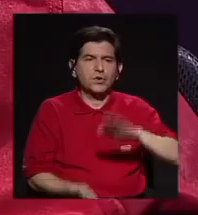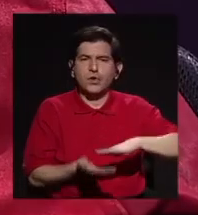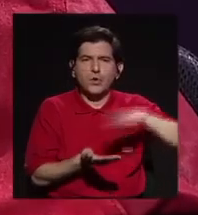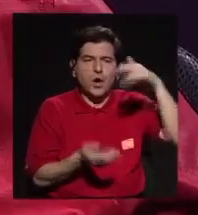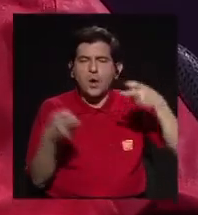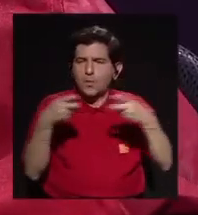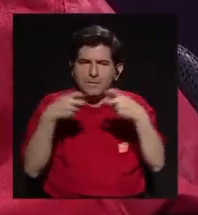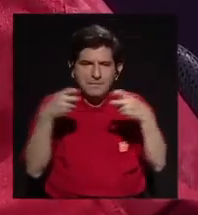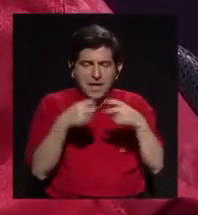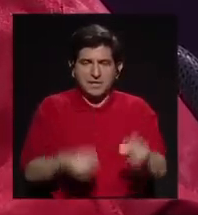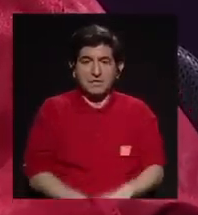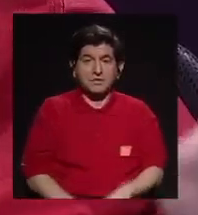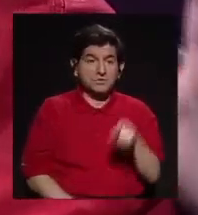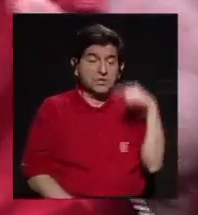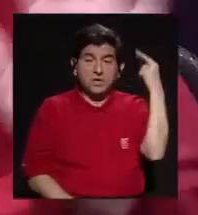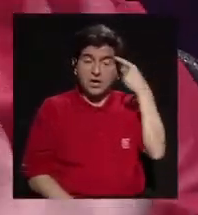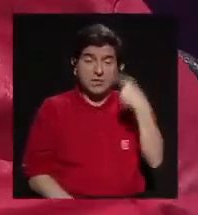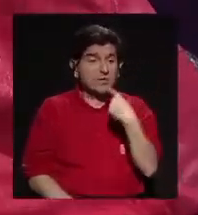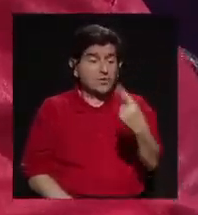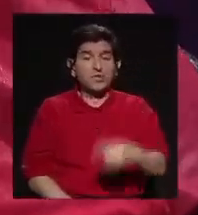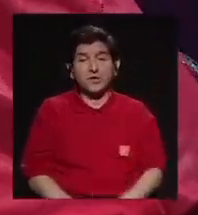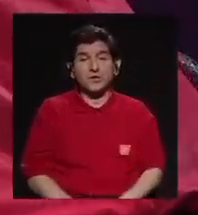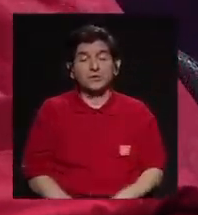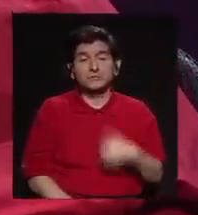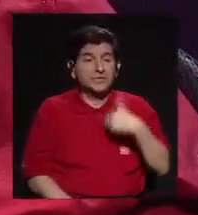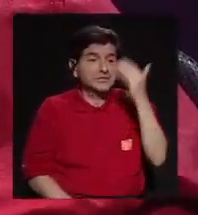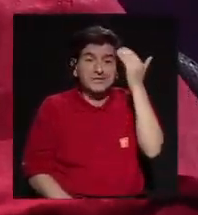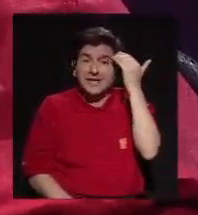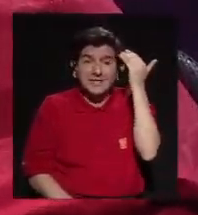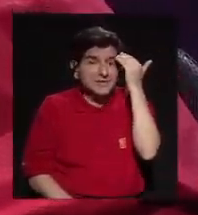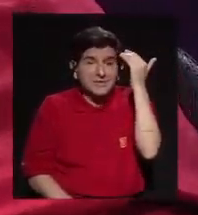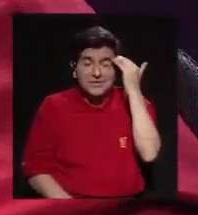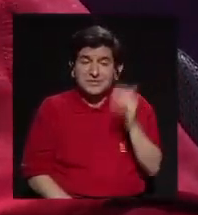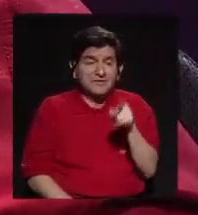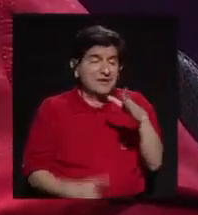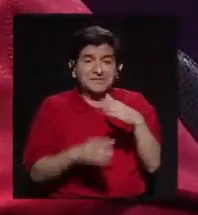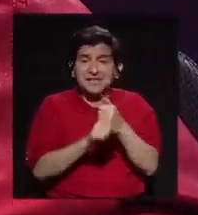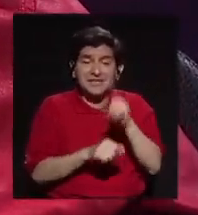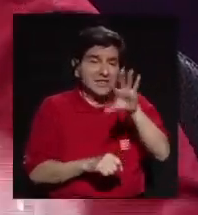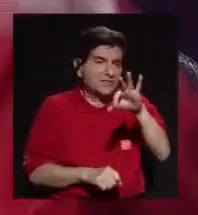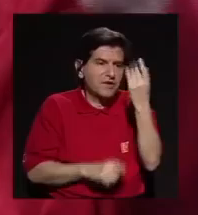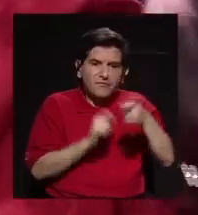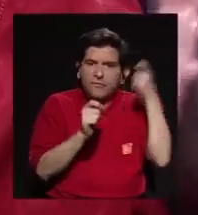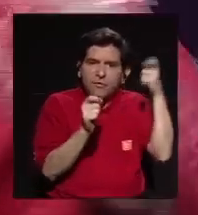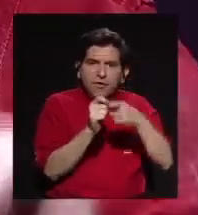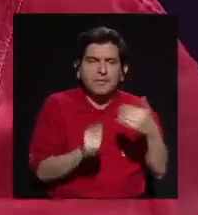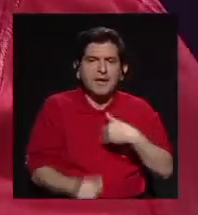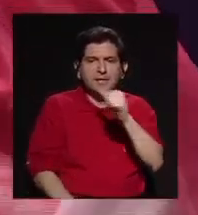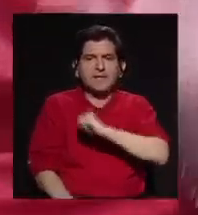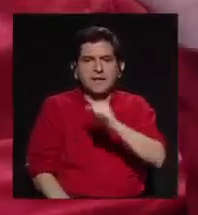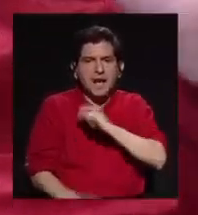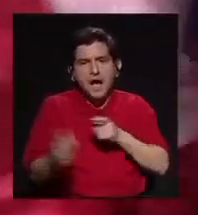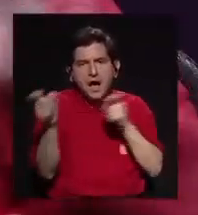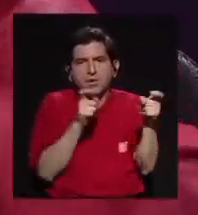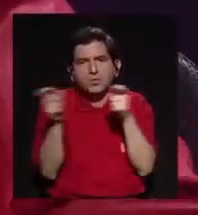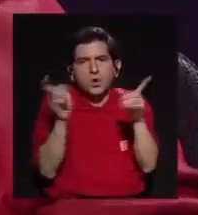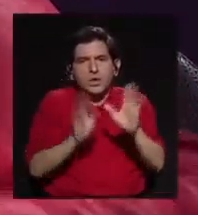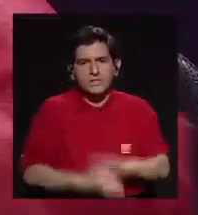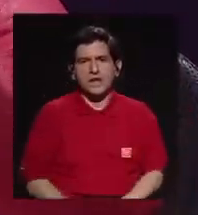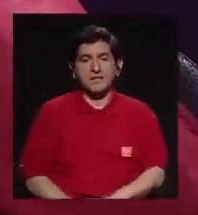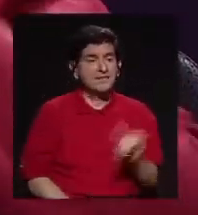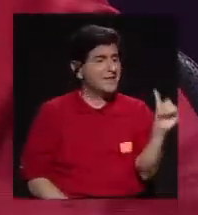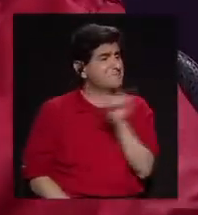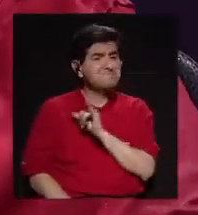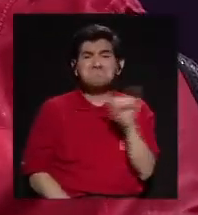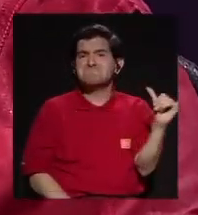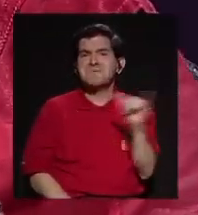la electricidad, y cuando llegó al gobierno dijo, ay, es que no sabía que esto se hacía de esta manera y que había una autoridad reguladora. Bueno, es lo mismo,